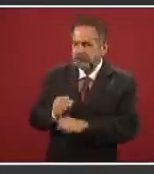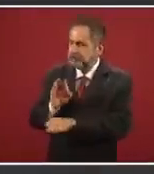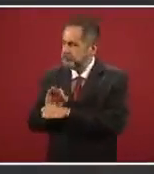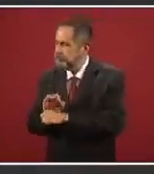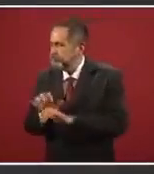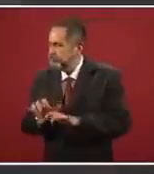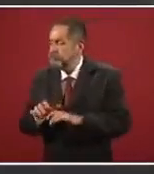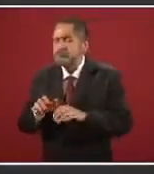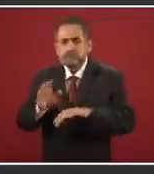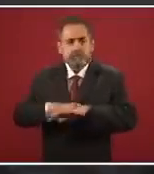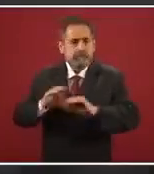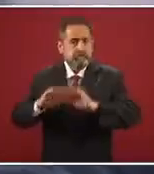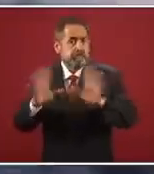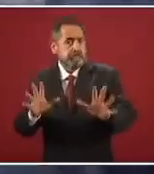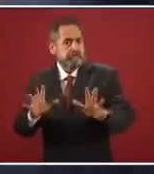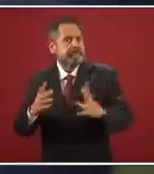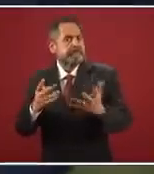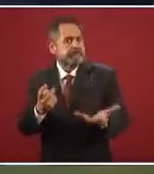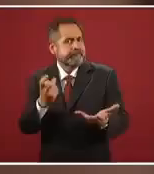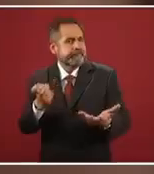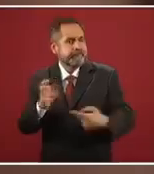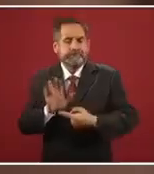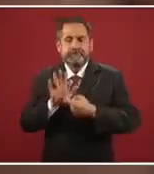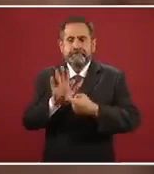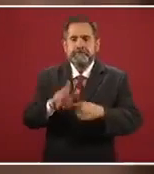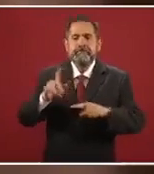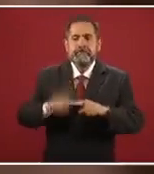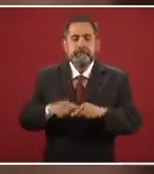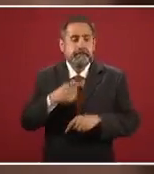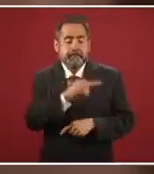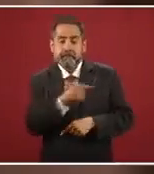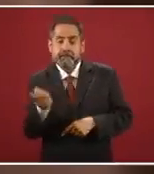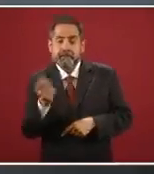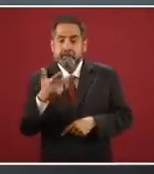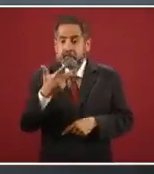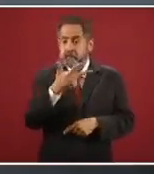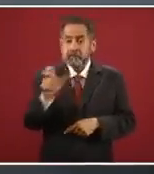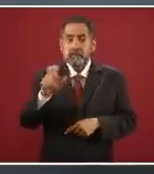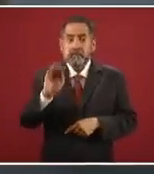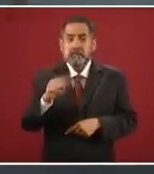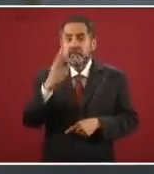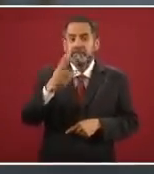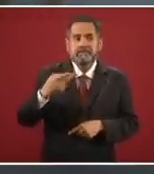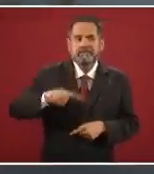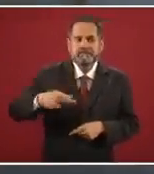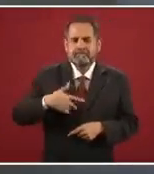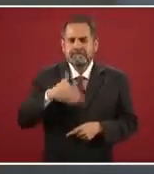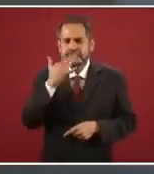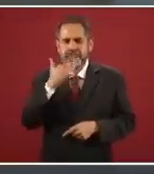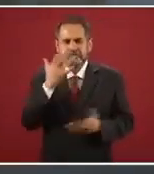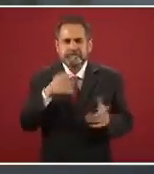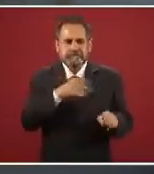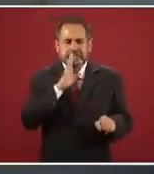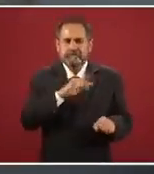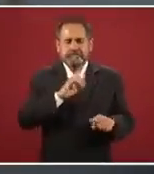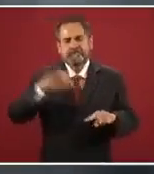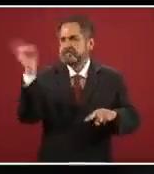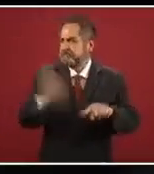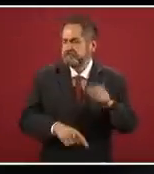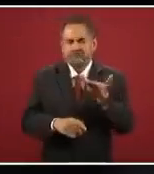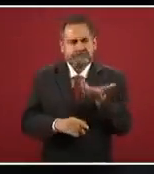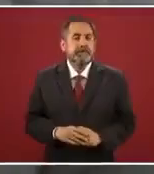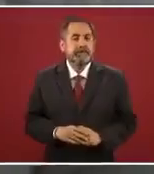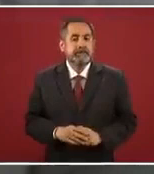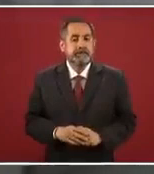transparente. Muestra de ello es la separación del cargo de 893 servidores públicos por actos indebidos y por